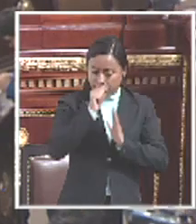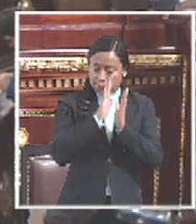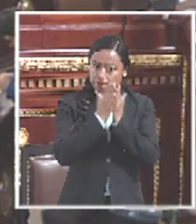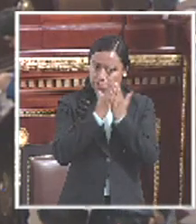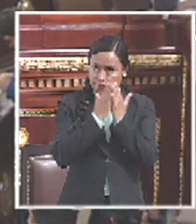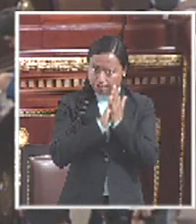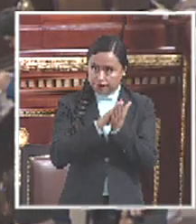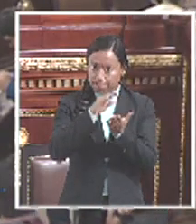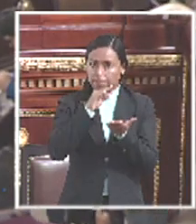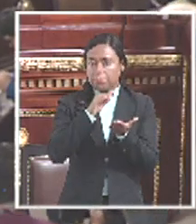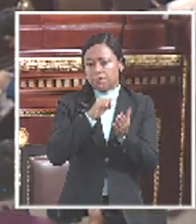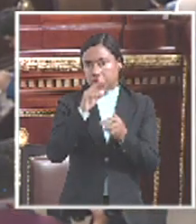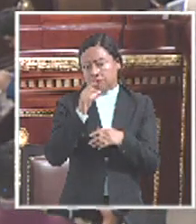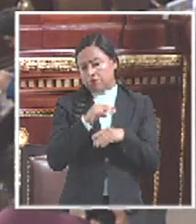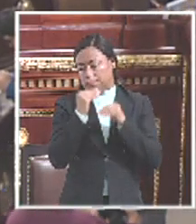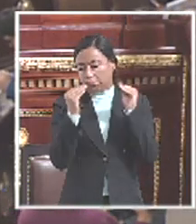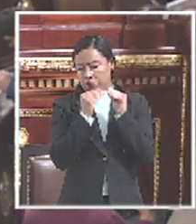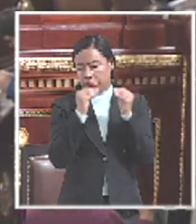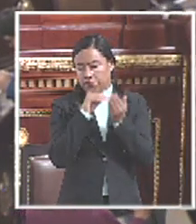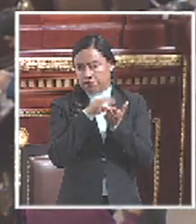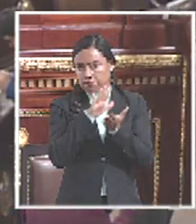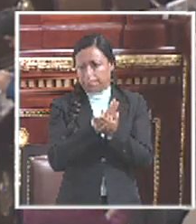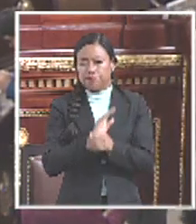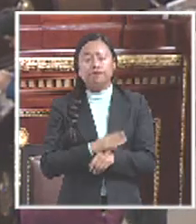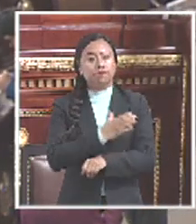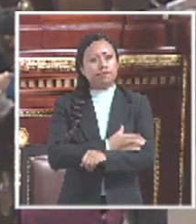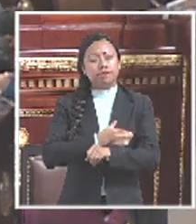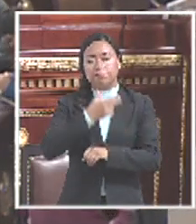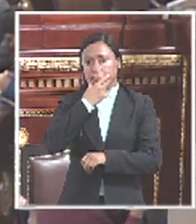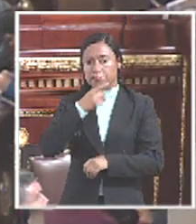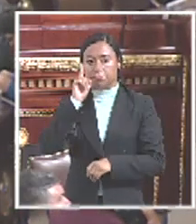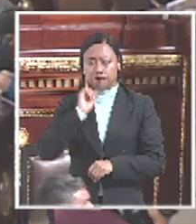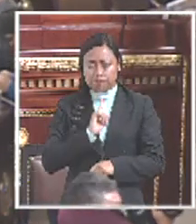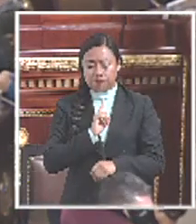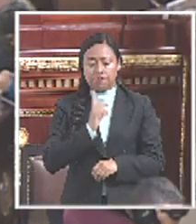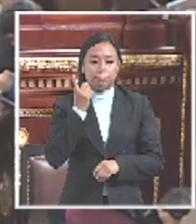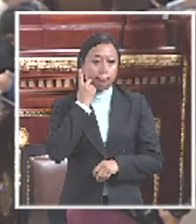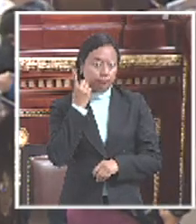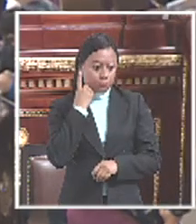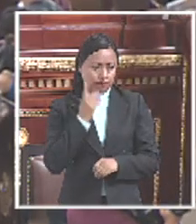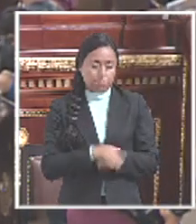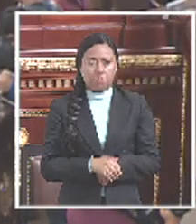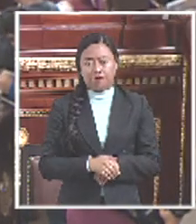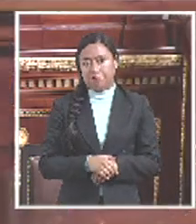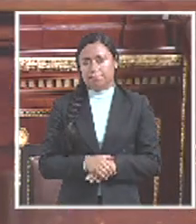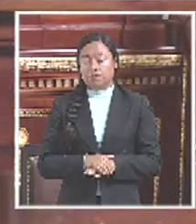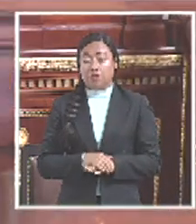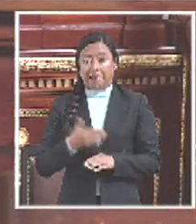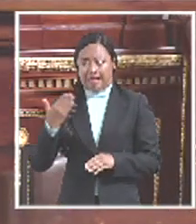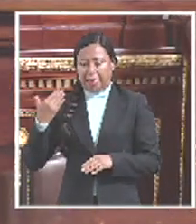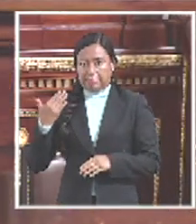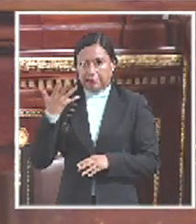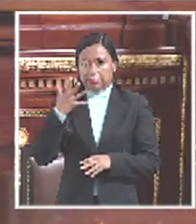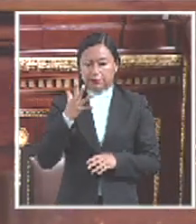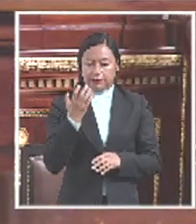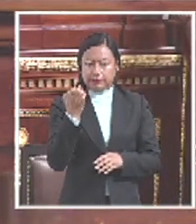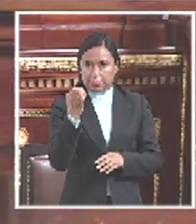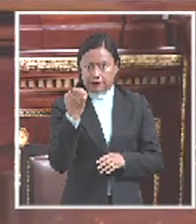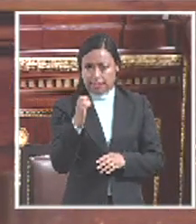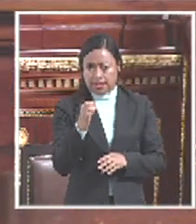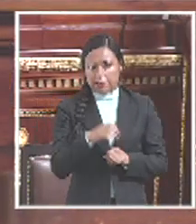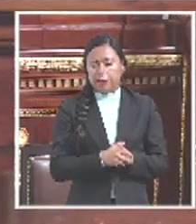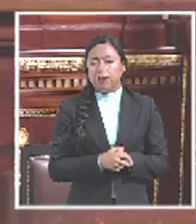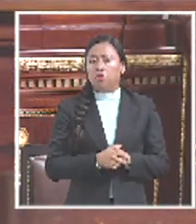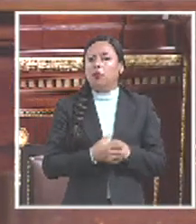debates. Compañeras y compañeros diputados, el pasado 10 de enero, de forma formal, iniciaron las funciones de la